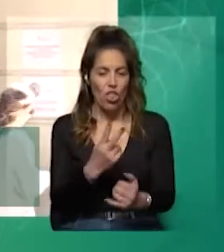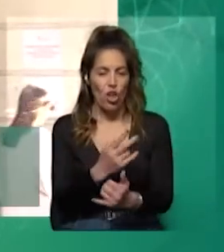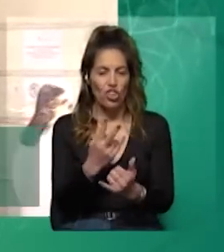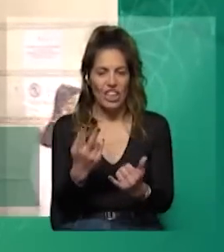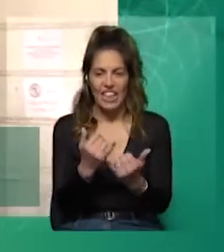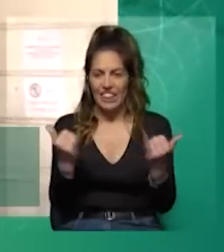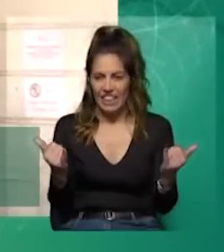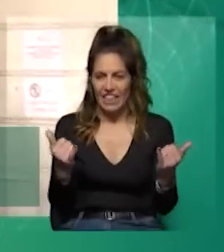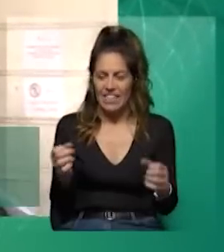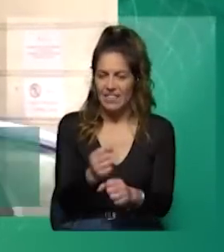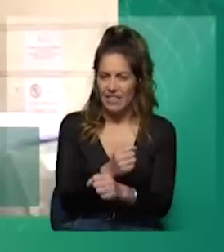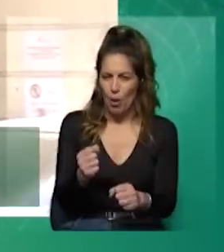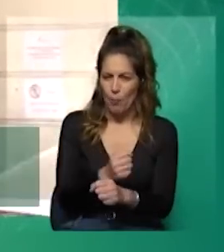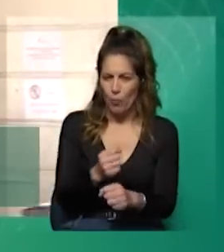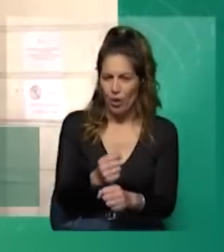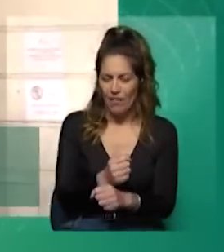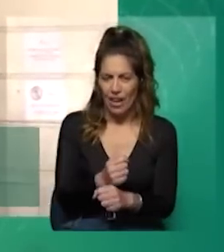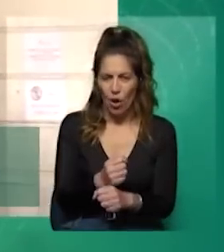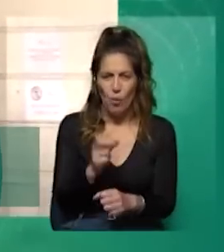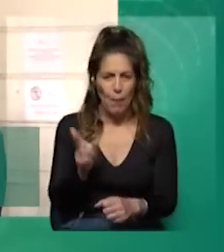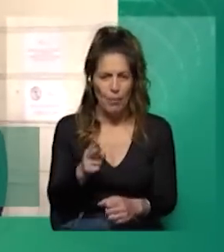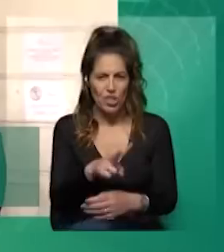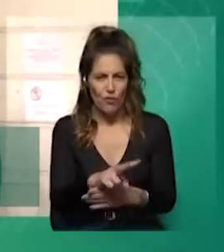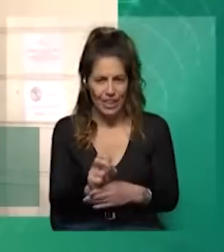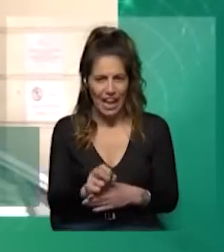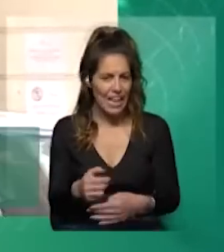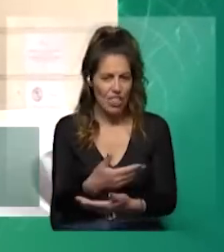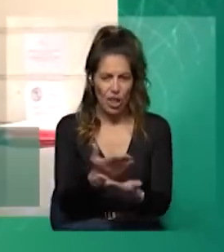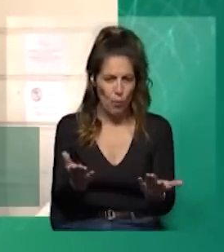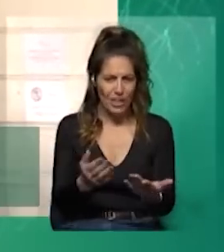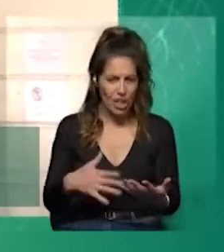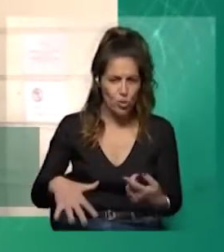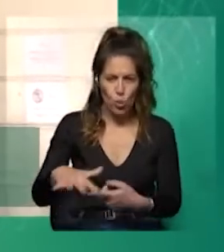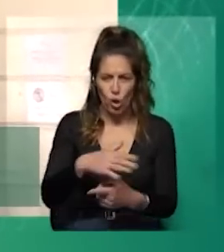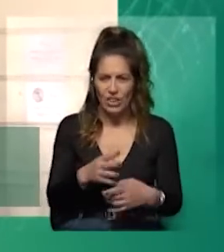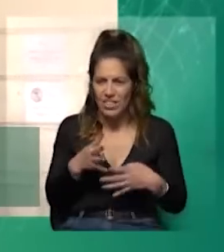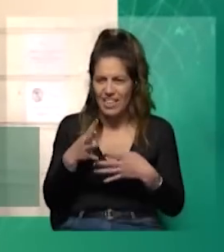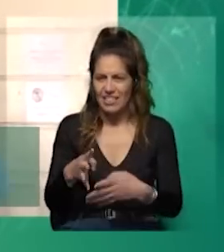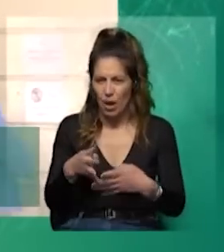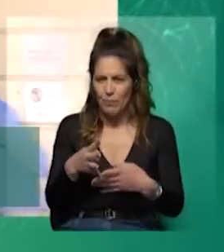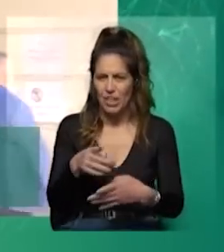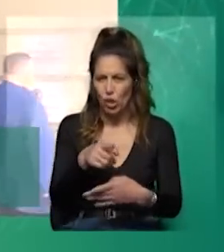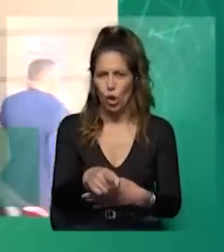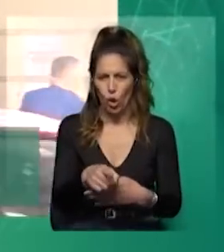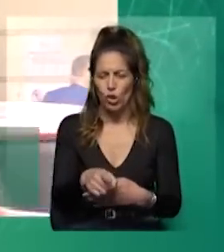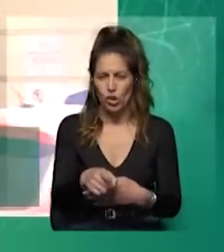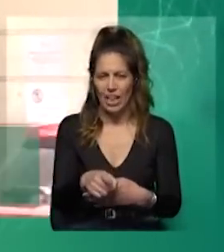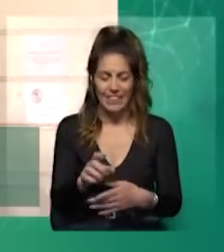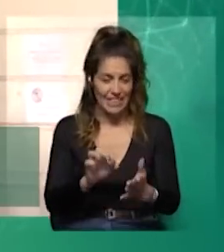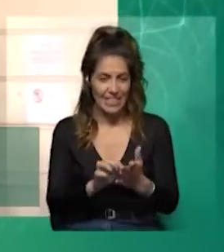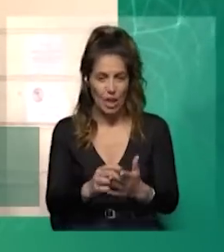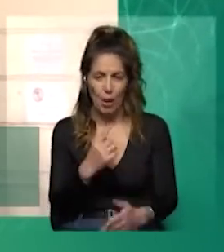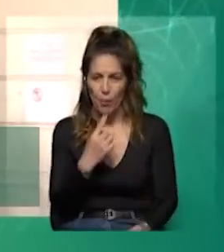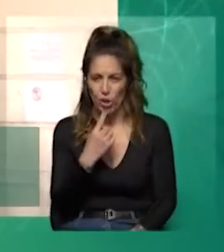a la mañana se aprueba una inhibición para los fiscales que lo que demuestra es un contexto de ensañamiento de parte de de parte del sistema